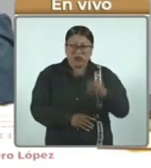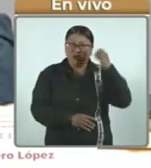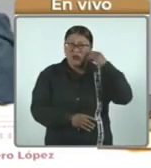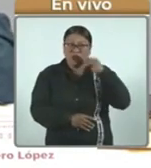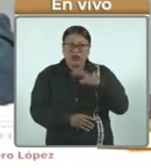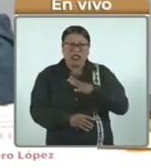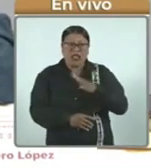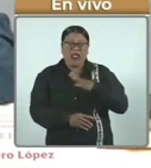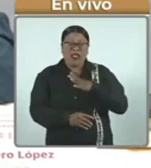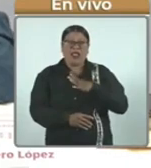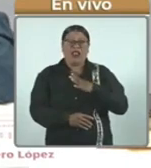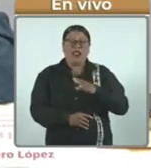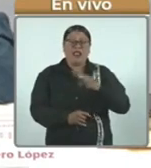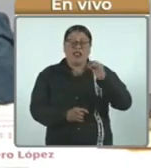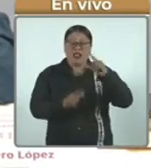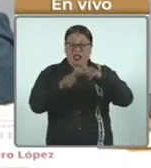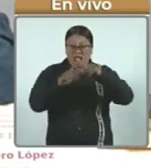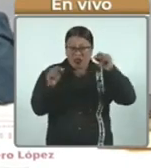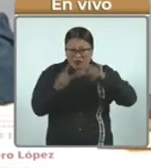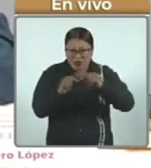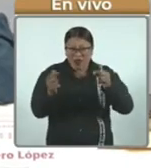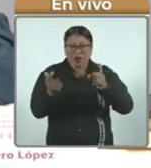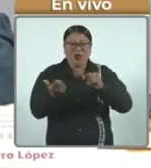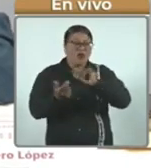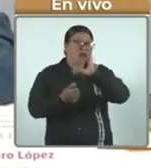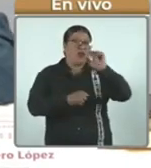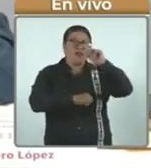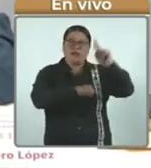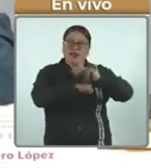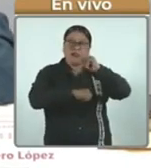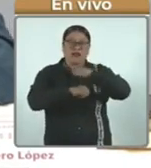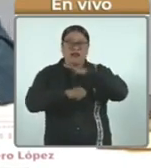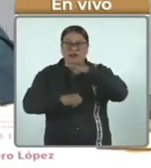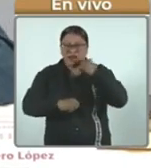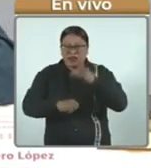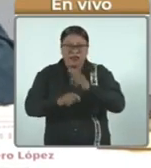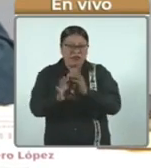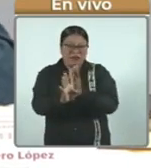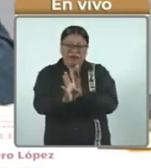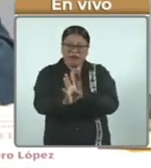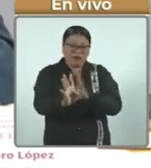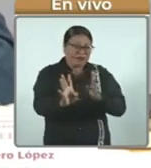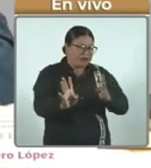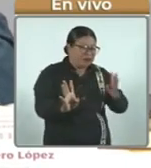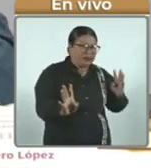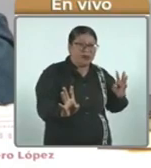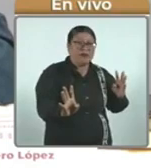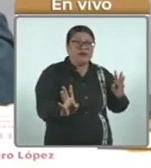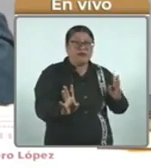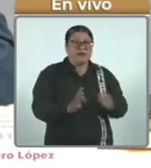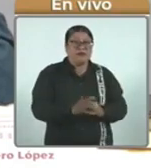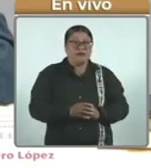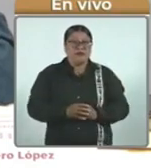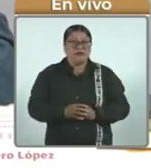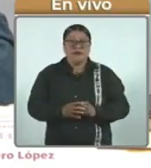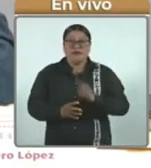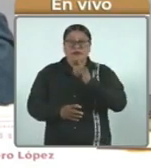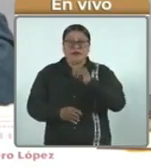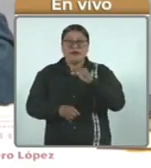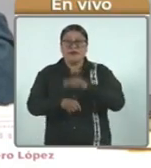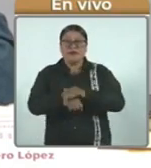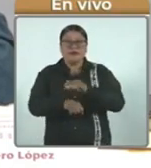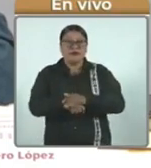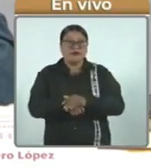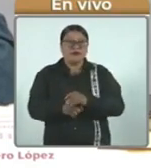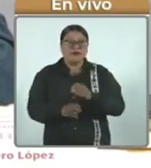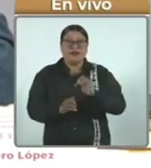había coreanos, japoneses, alemanes, austriacos, y en toda la mesa dijera un amigo, puro paisano